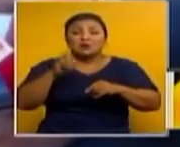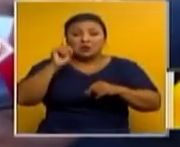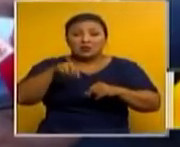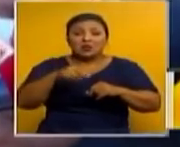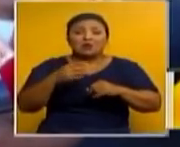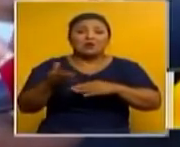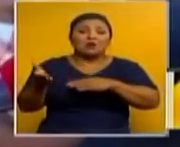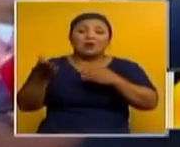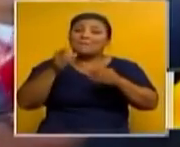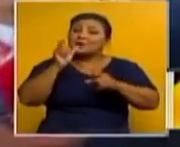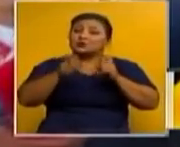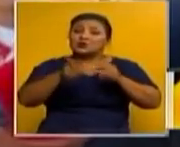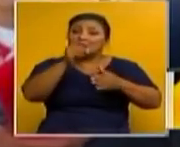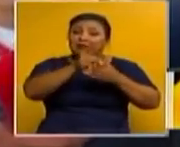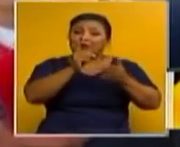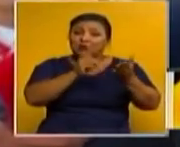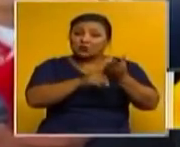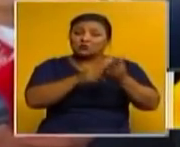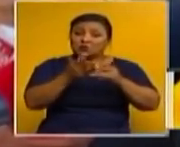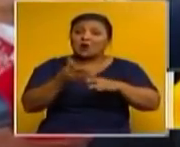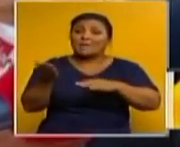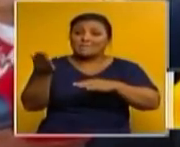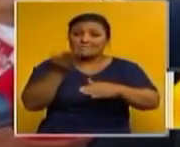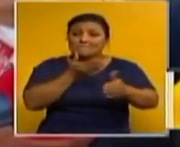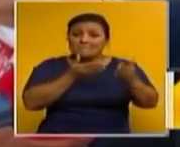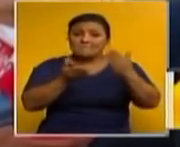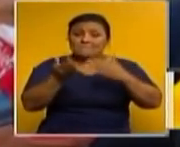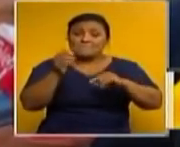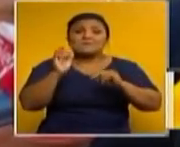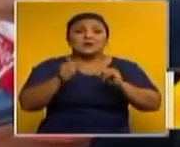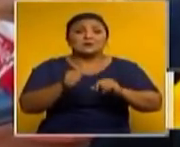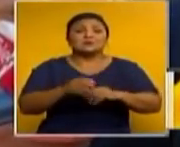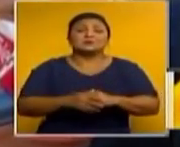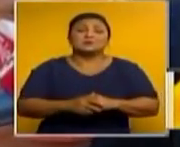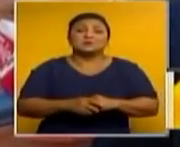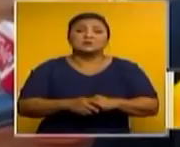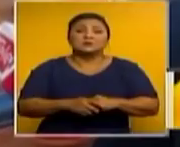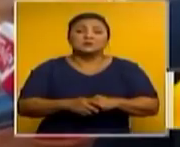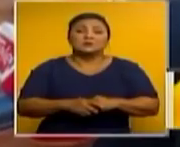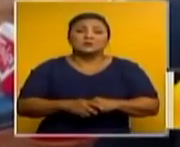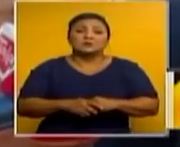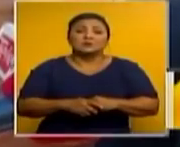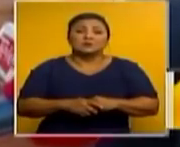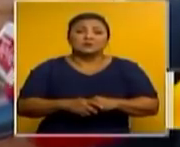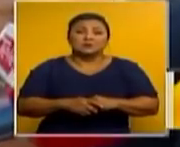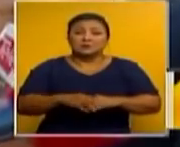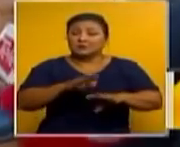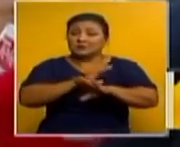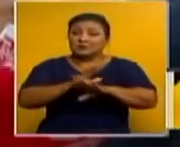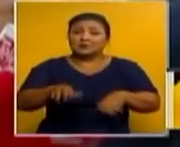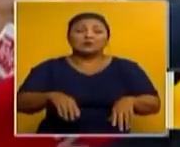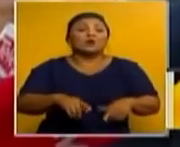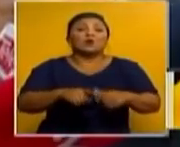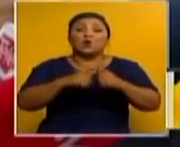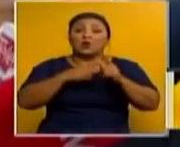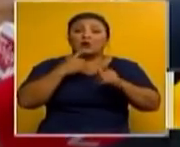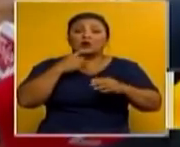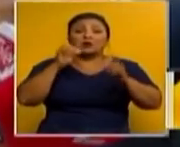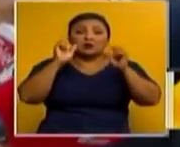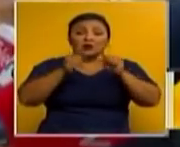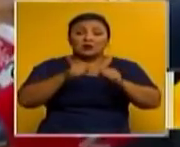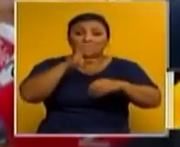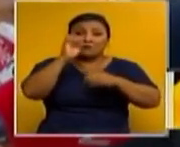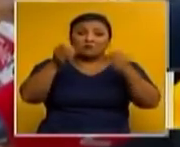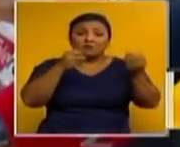los propios denunciantes. Y hemos solicitado precisamente de manera ya inmediata que se nos informe